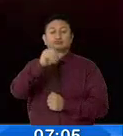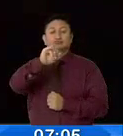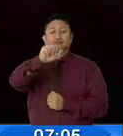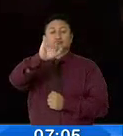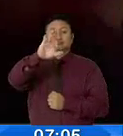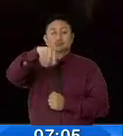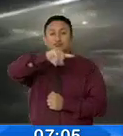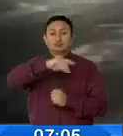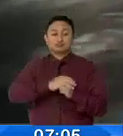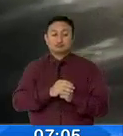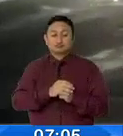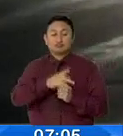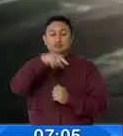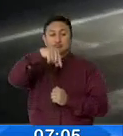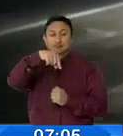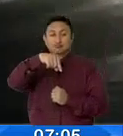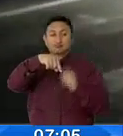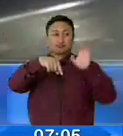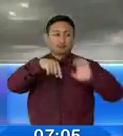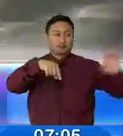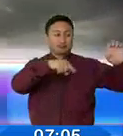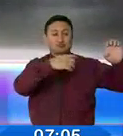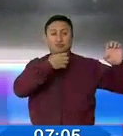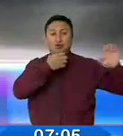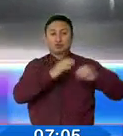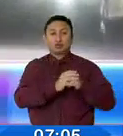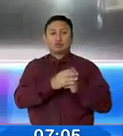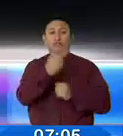Tránsito, desde enero a agosto de este año, ya son